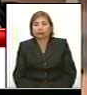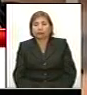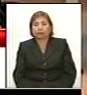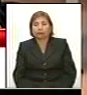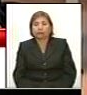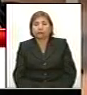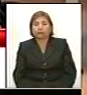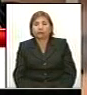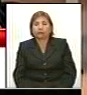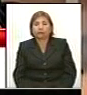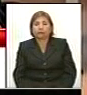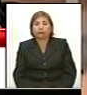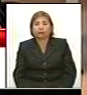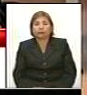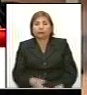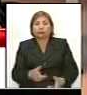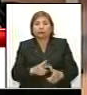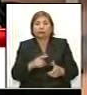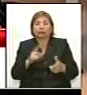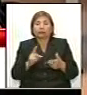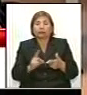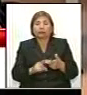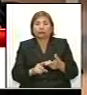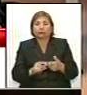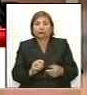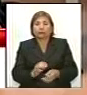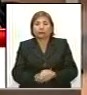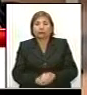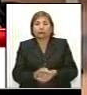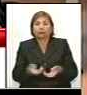tus afectos. Entonces, cuando